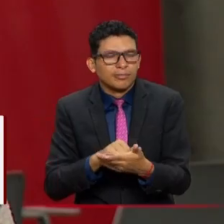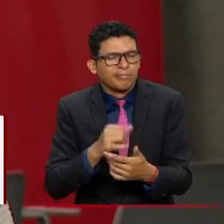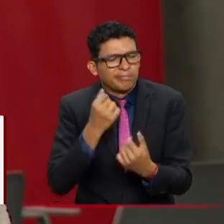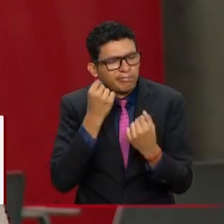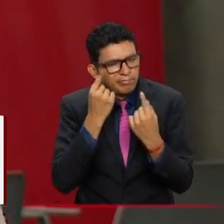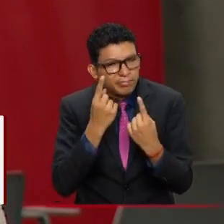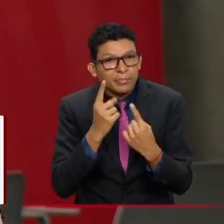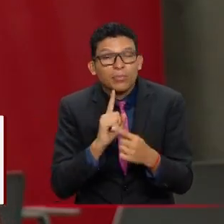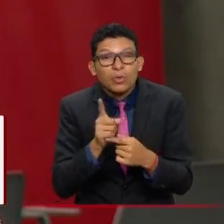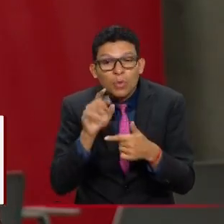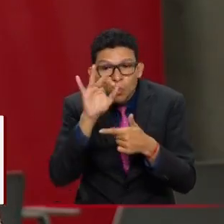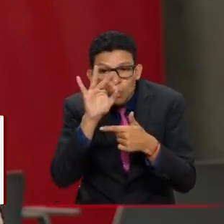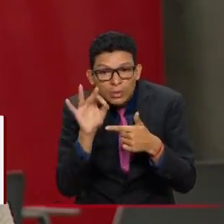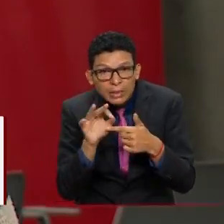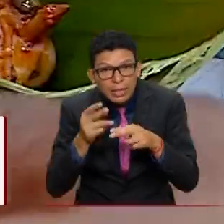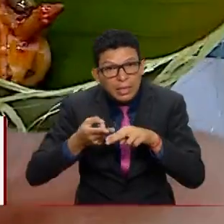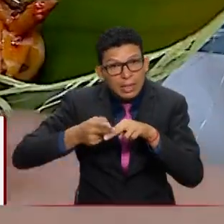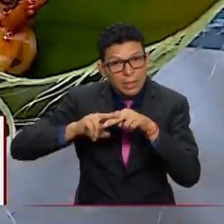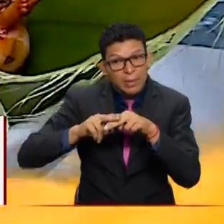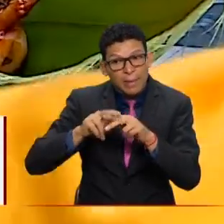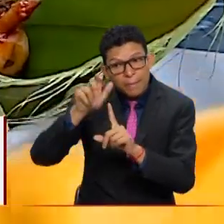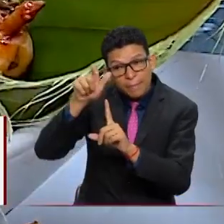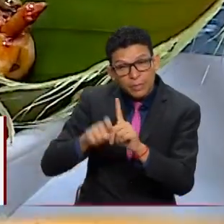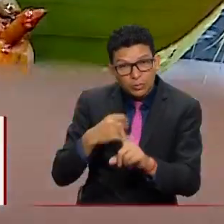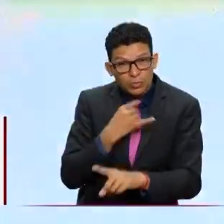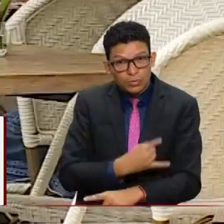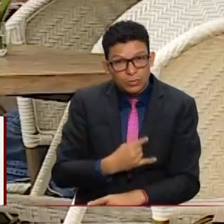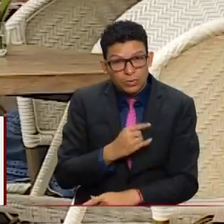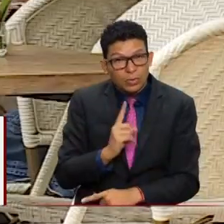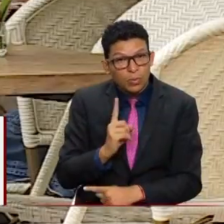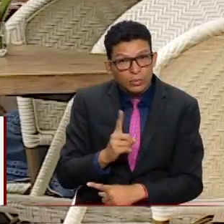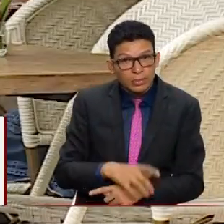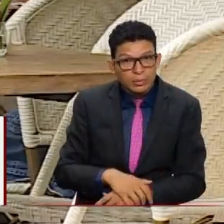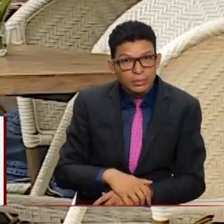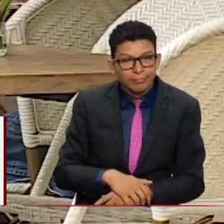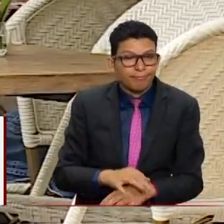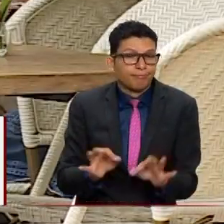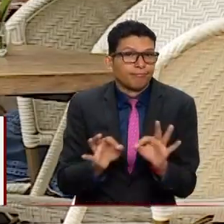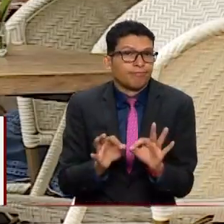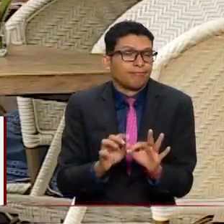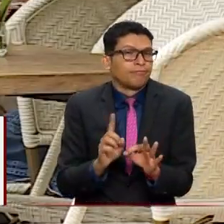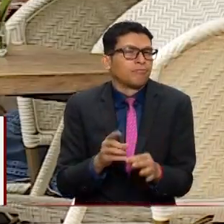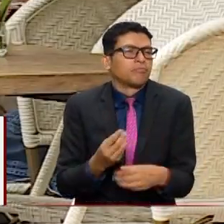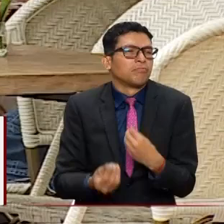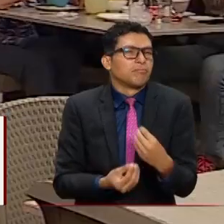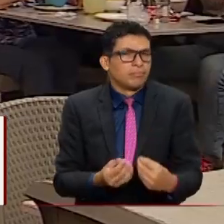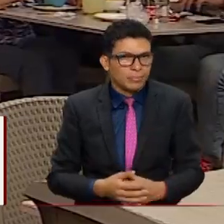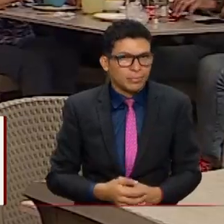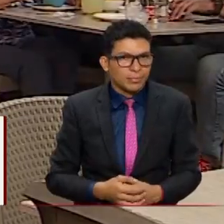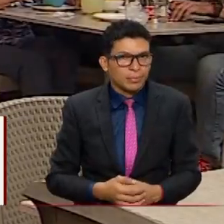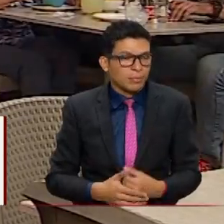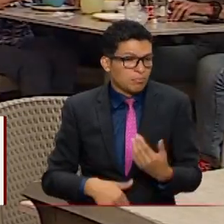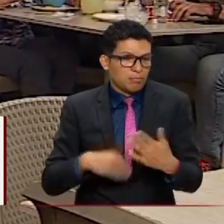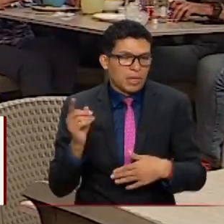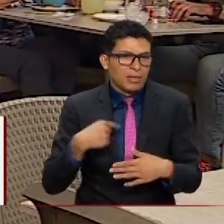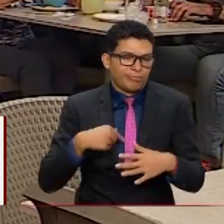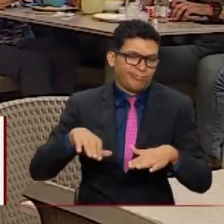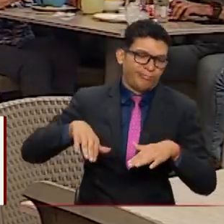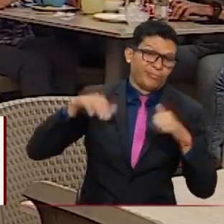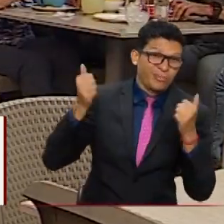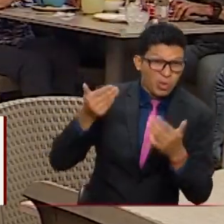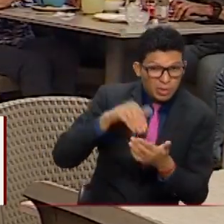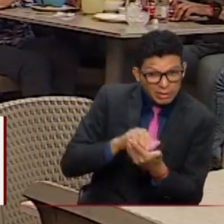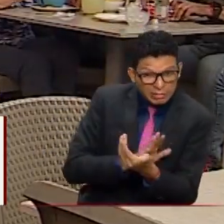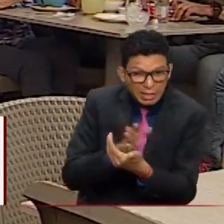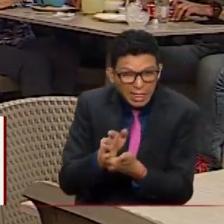entiendan que un porcentaje adicional que se le cobre al consumidor final simplemente hará que este comensal no quiera